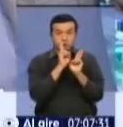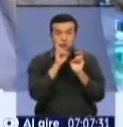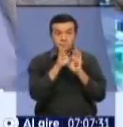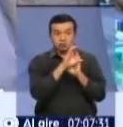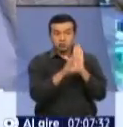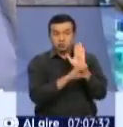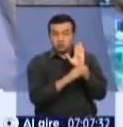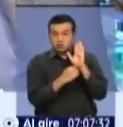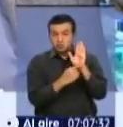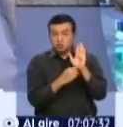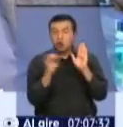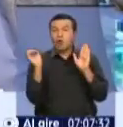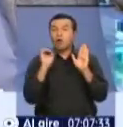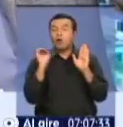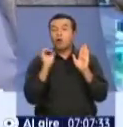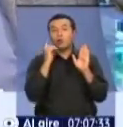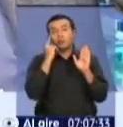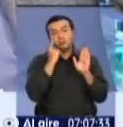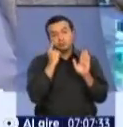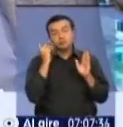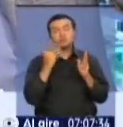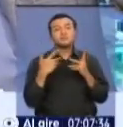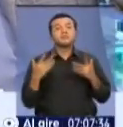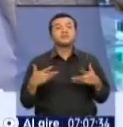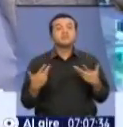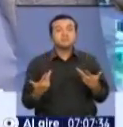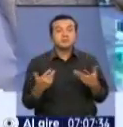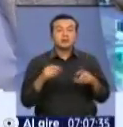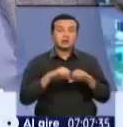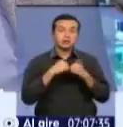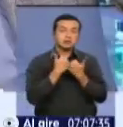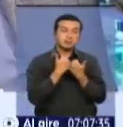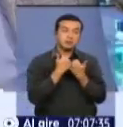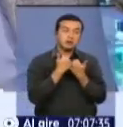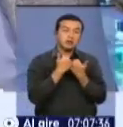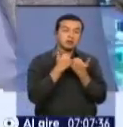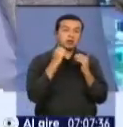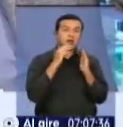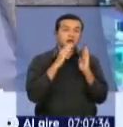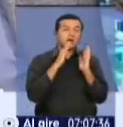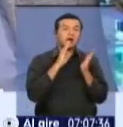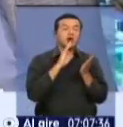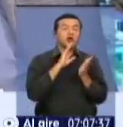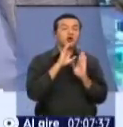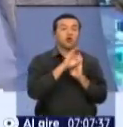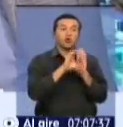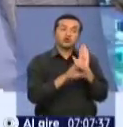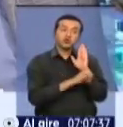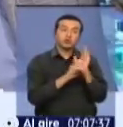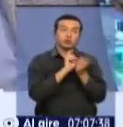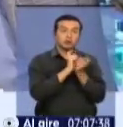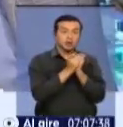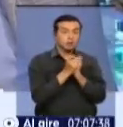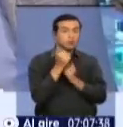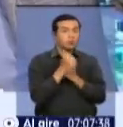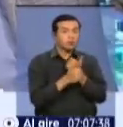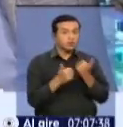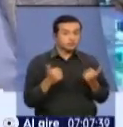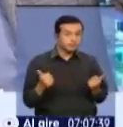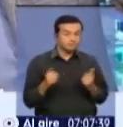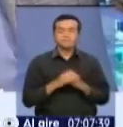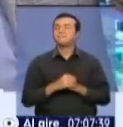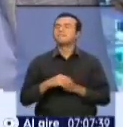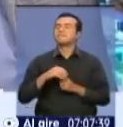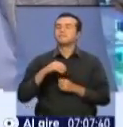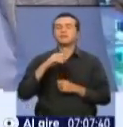constitucionales o necesariamente se debería ir a una asamblea constituyente. Jorge Zavala Egas, buenos días, bienvenido. Jorge